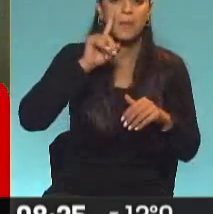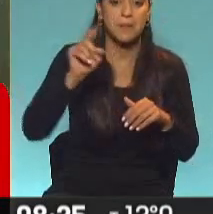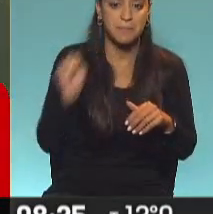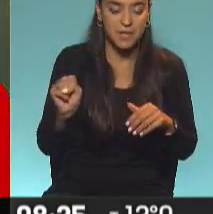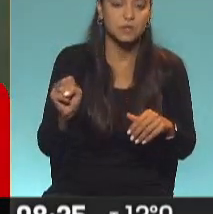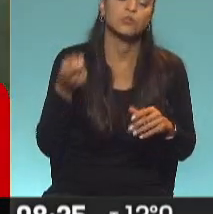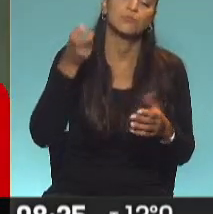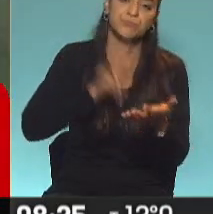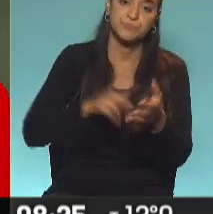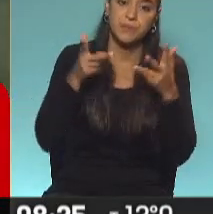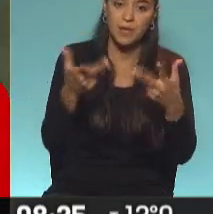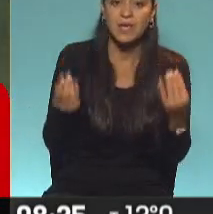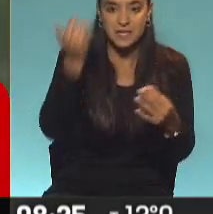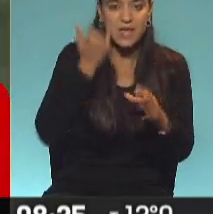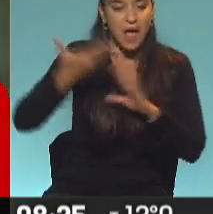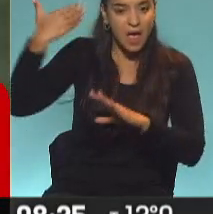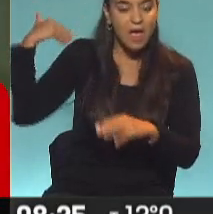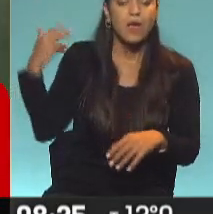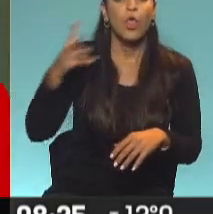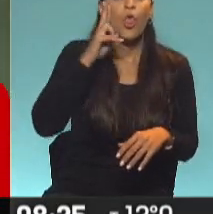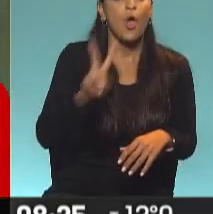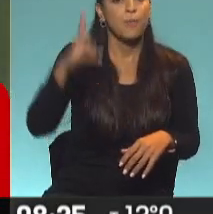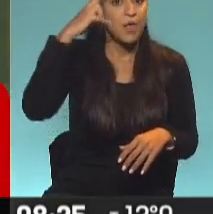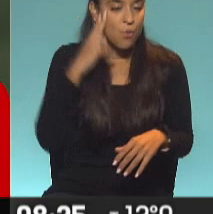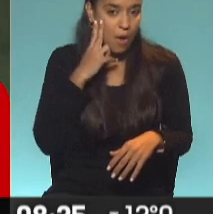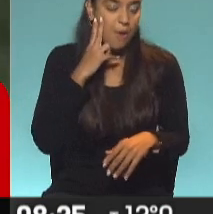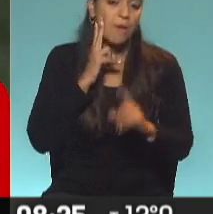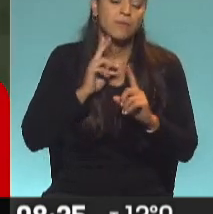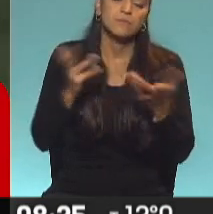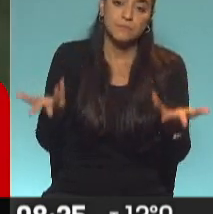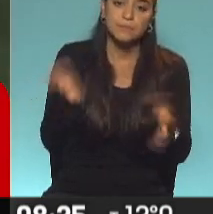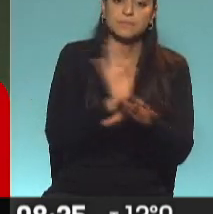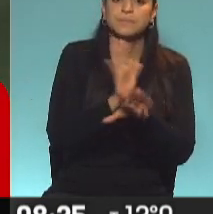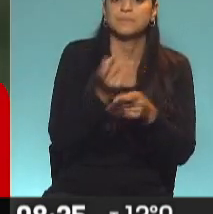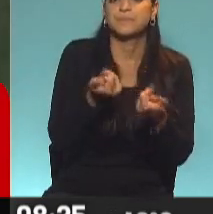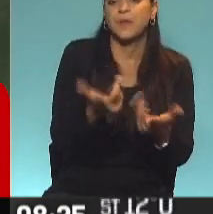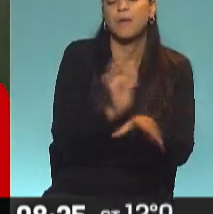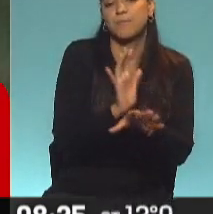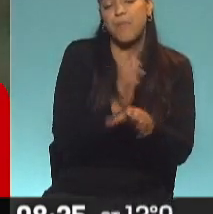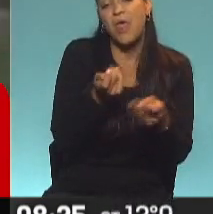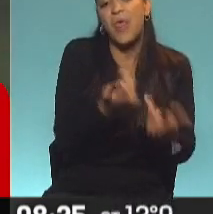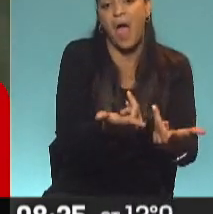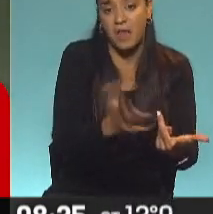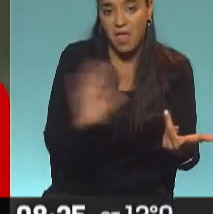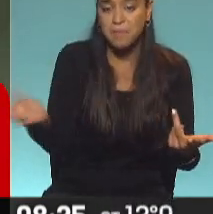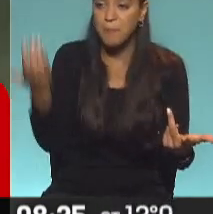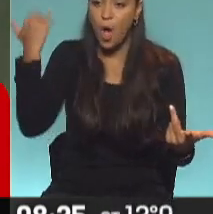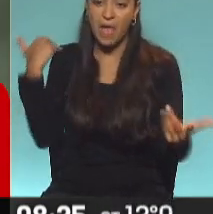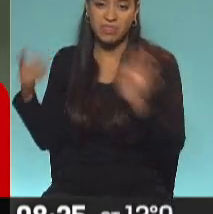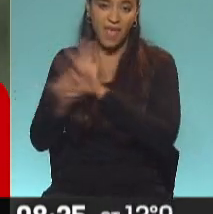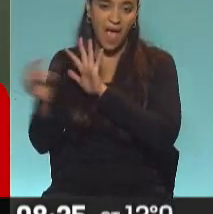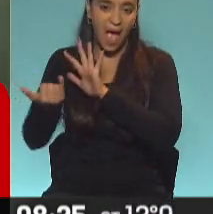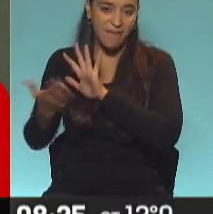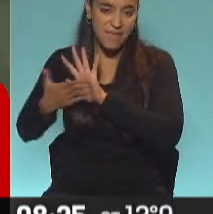hay que insistir con esto, que ya estaba vigente desde el año 2009, lo que se hizo fue, en todo caso, ofrecer... Ponerlo en práctica, digamos. Exacto, claro. Ponerlo en práctica en